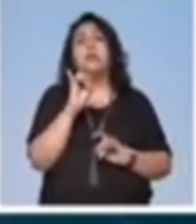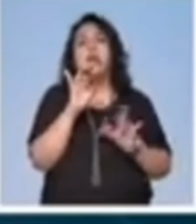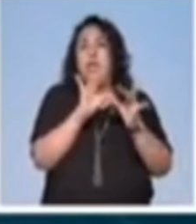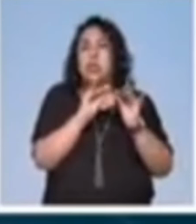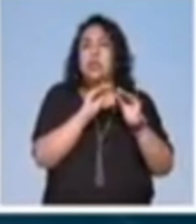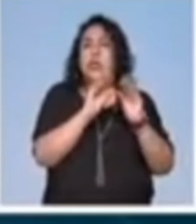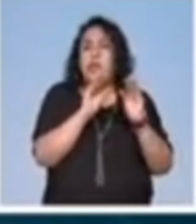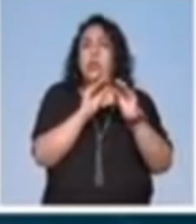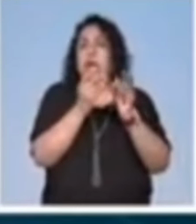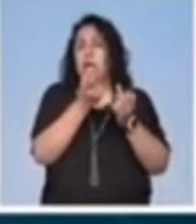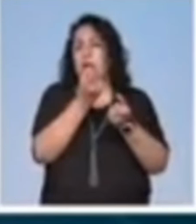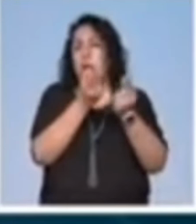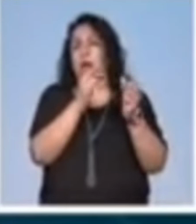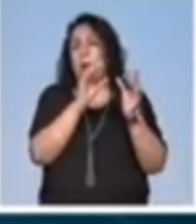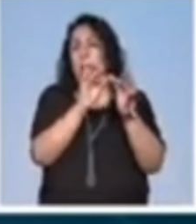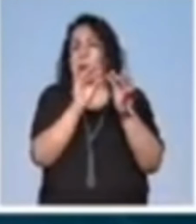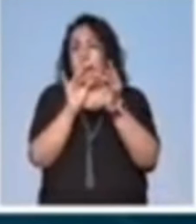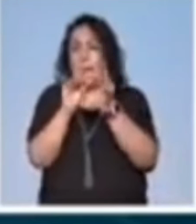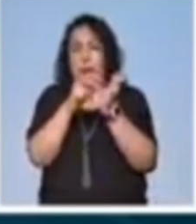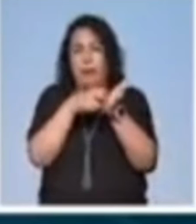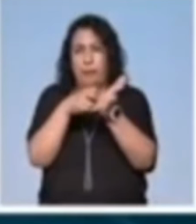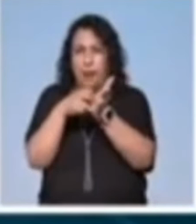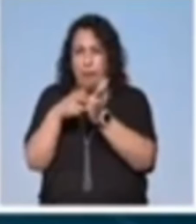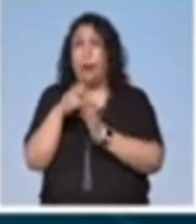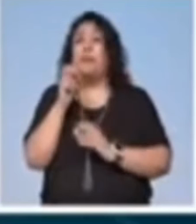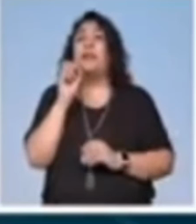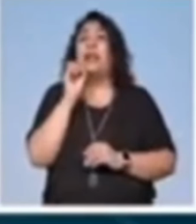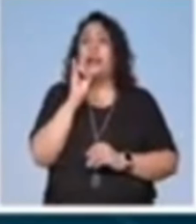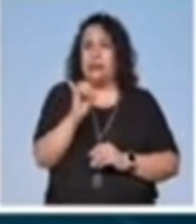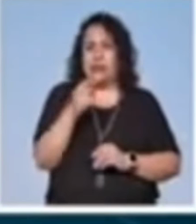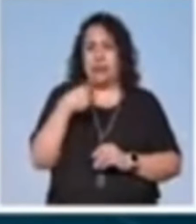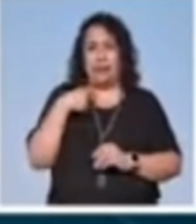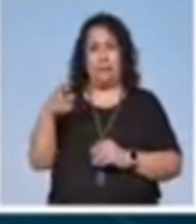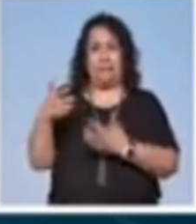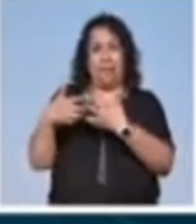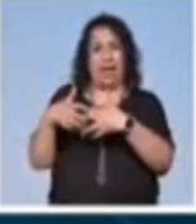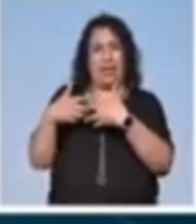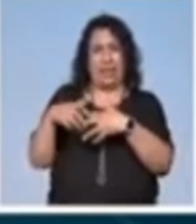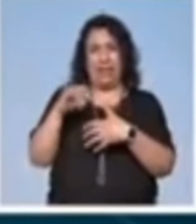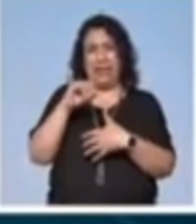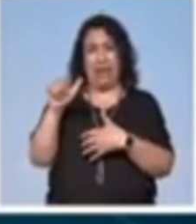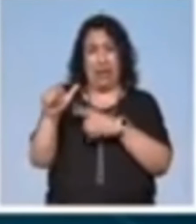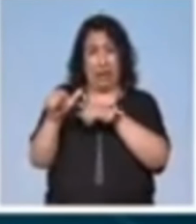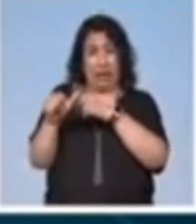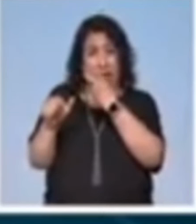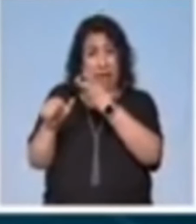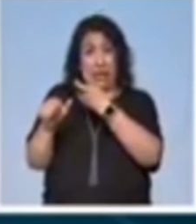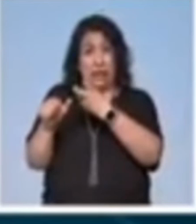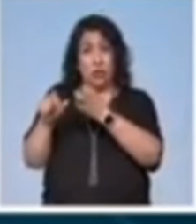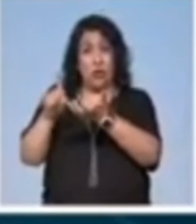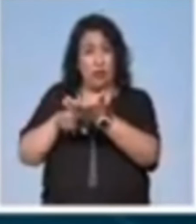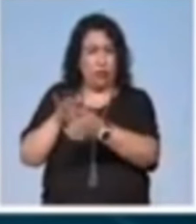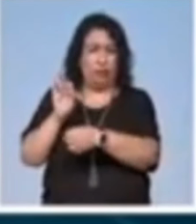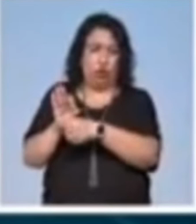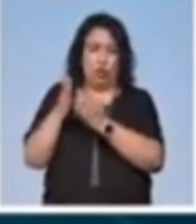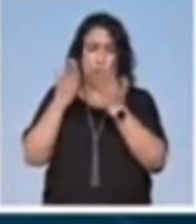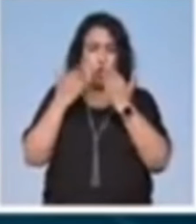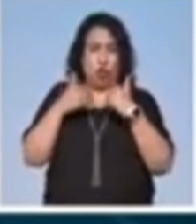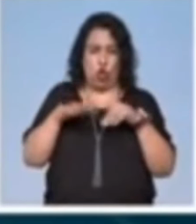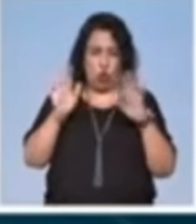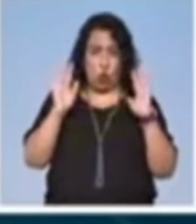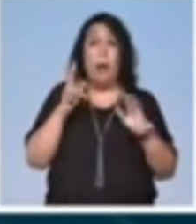precisiones, ¿no? Porque queda claro que lo que hace una máquina no goza de protección.